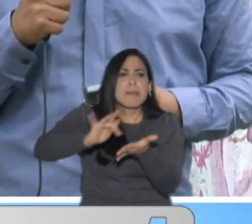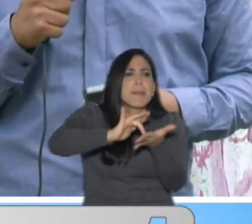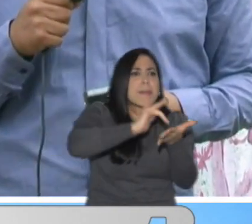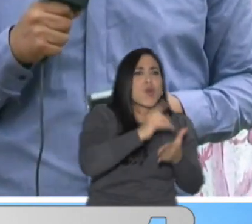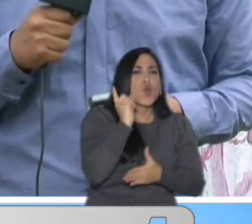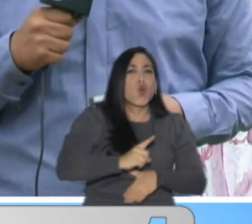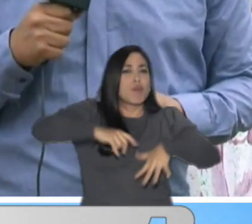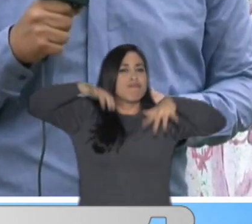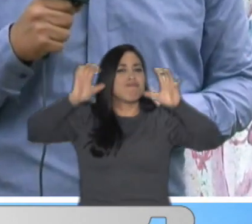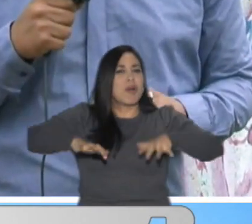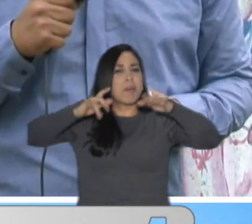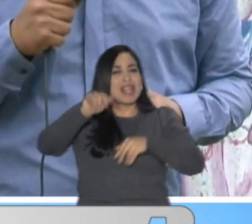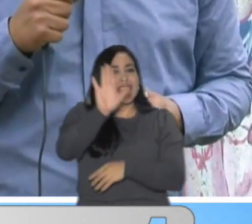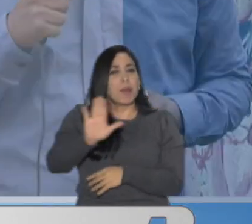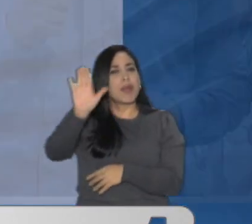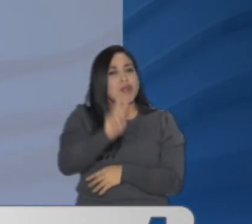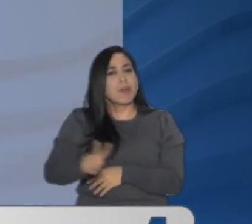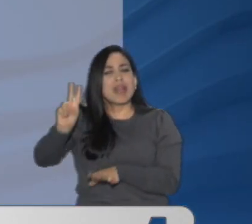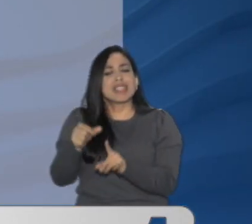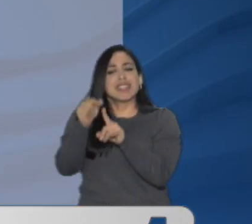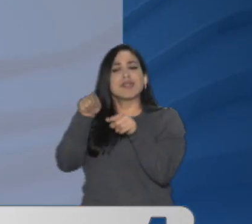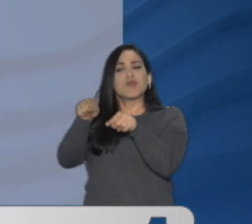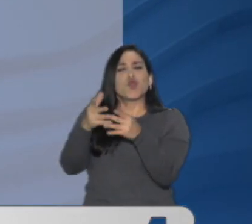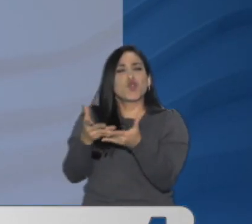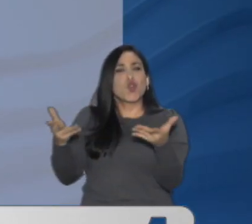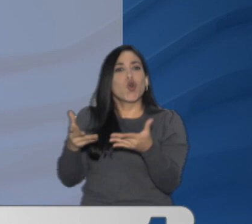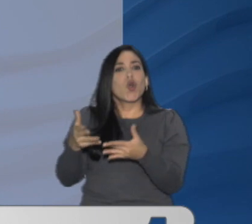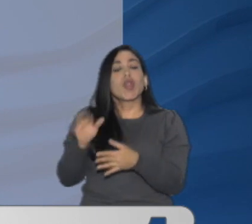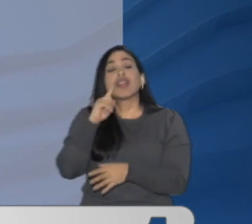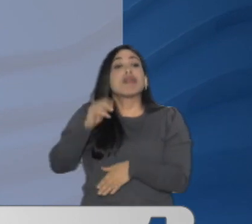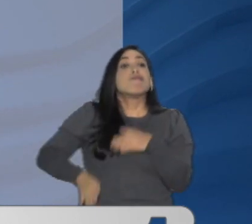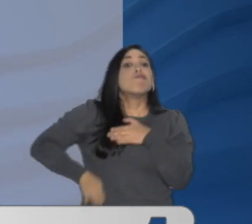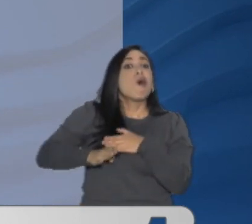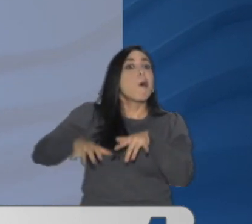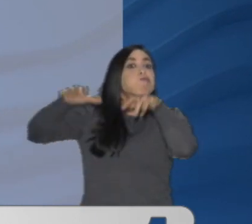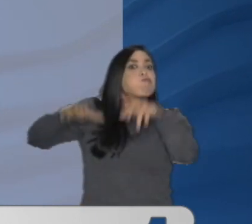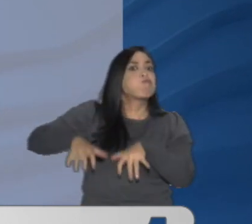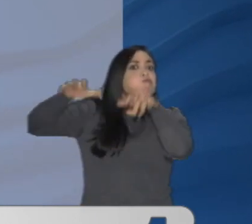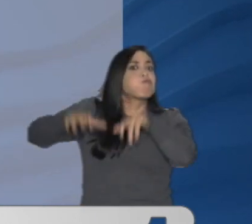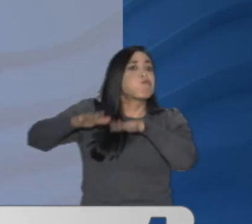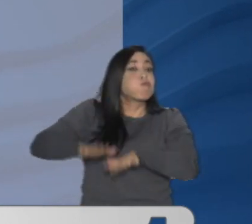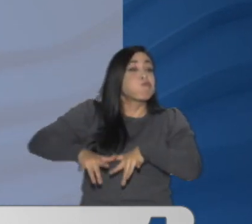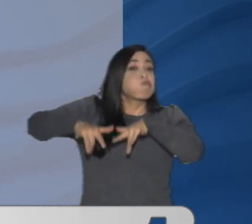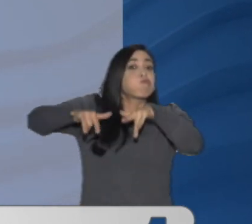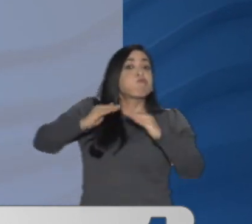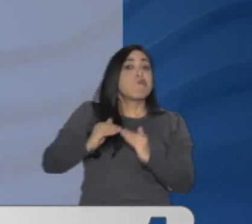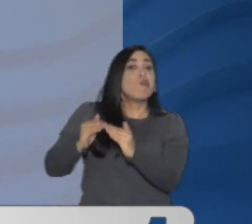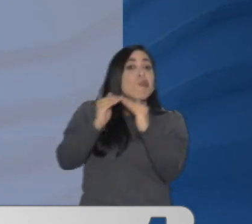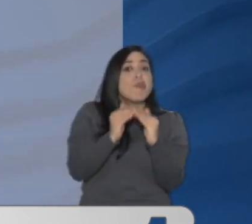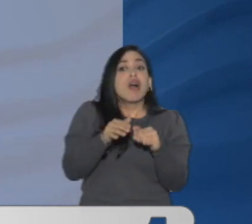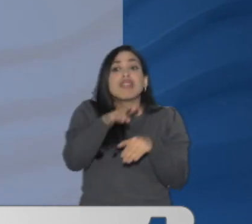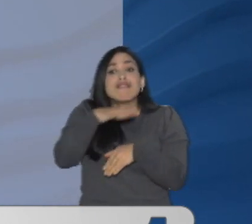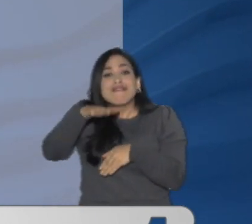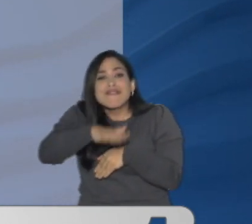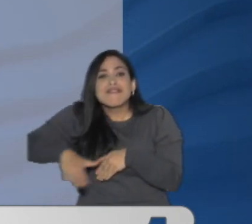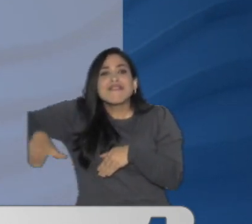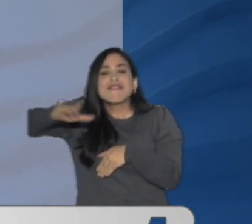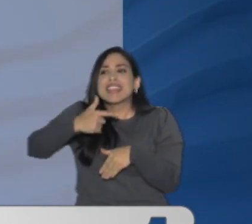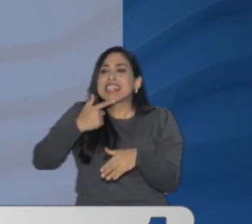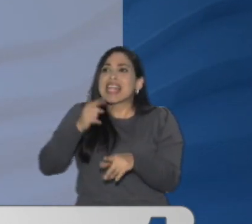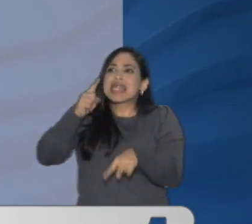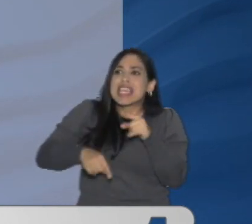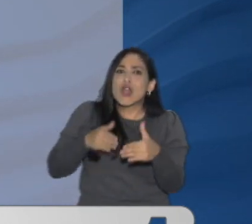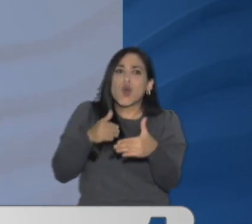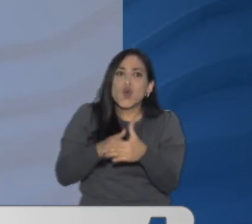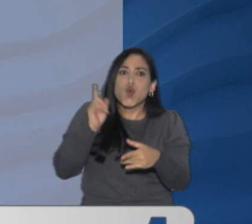el invierno en el Valle del Cauca, especialmente donde continúan las poblaciones que habitan en zonas rurales completamente incomunicadas